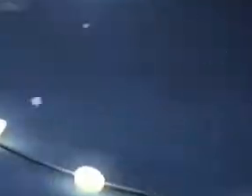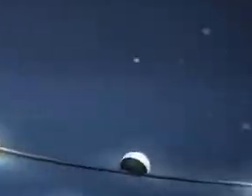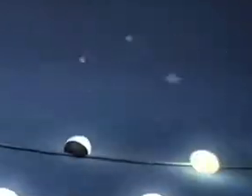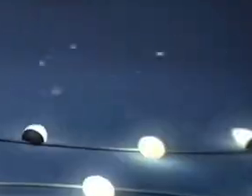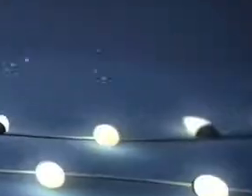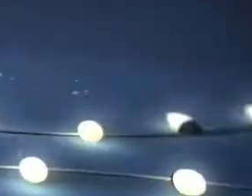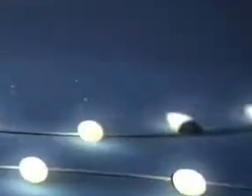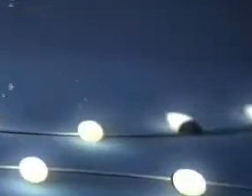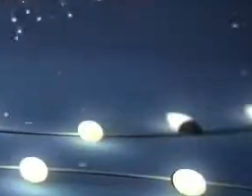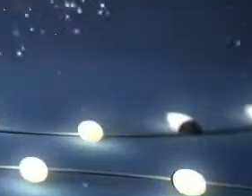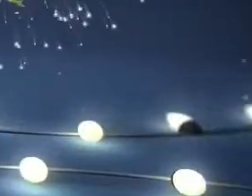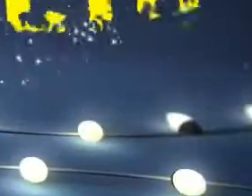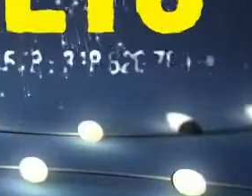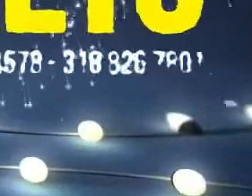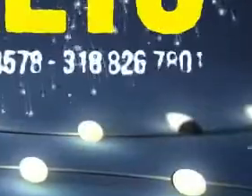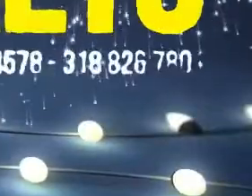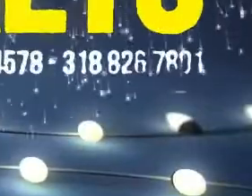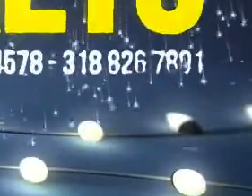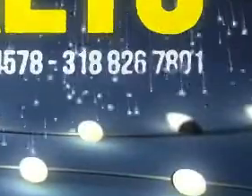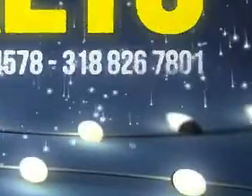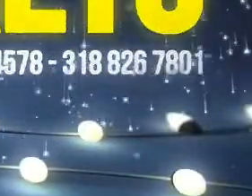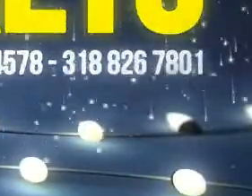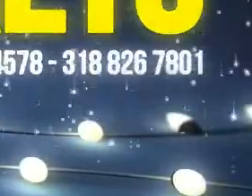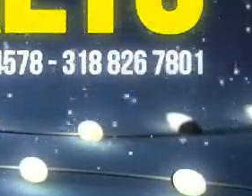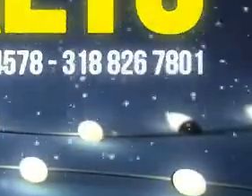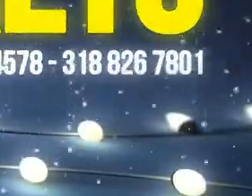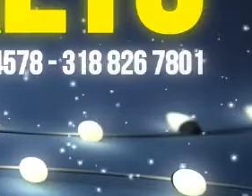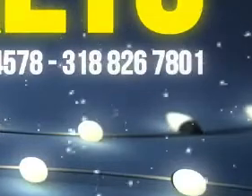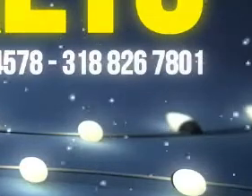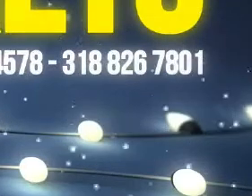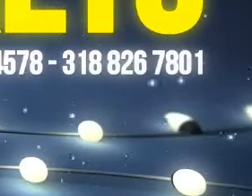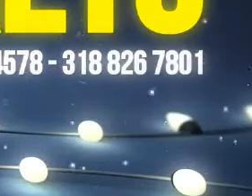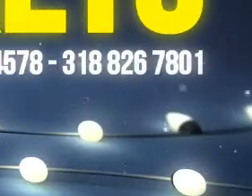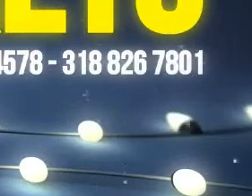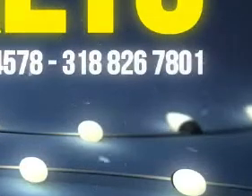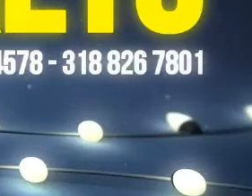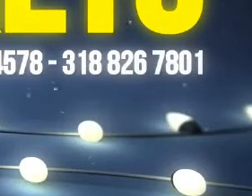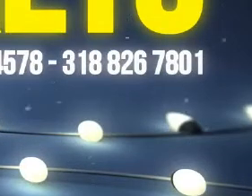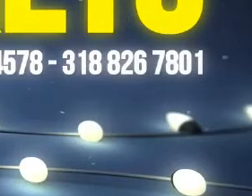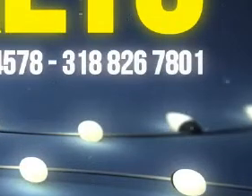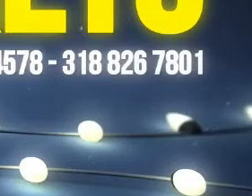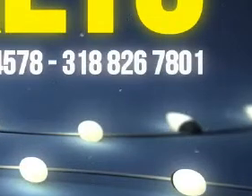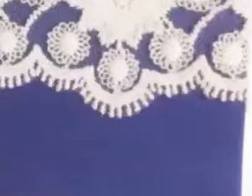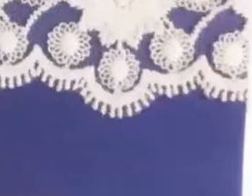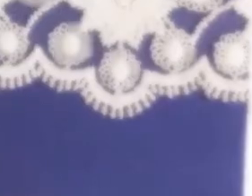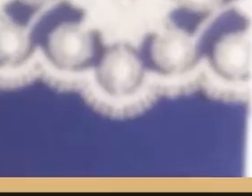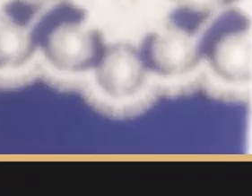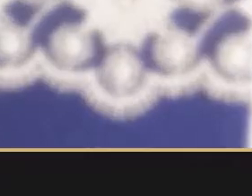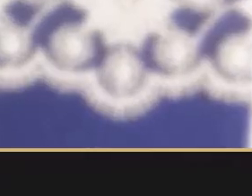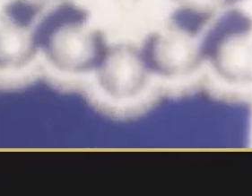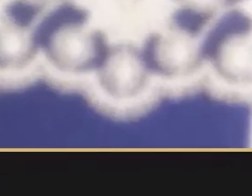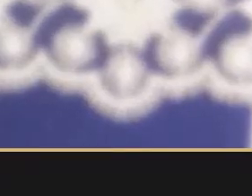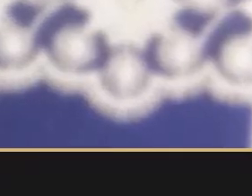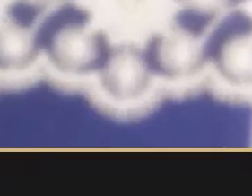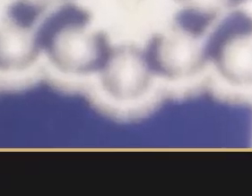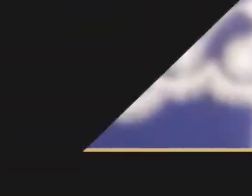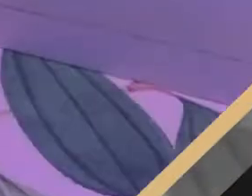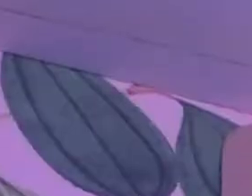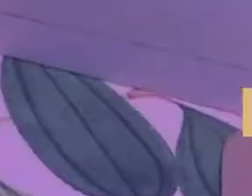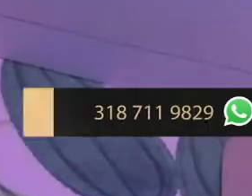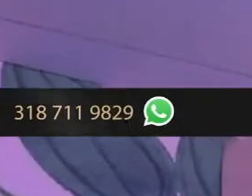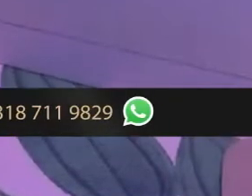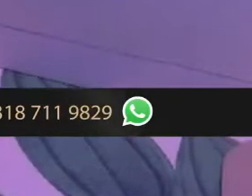Feliz Navidad y próspero 2017. Les desea Litografía y Tipografía Barreto. Calígrafos,